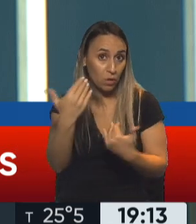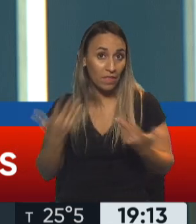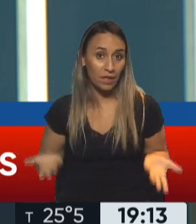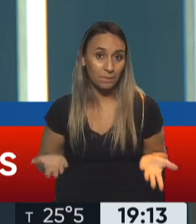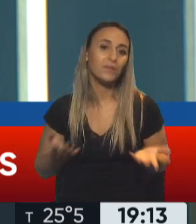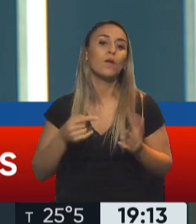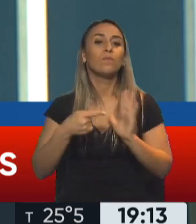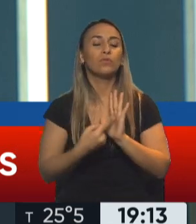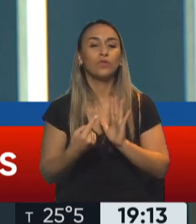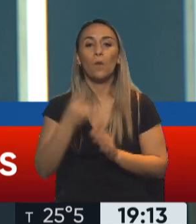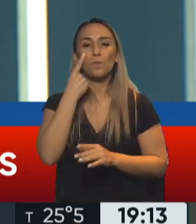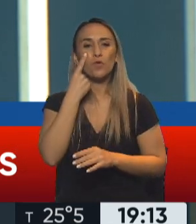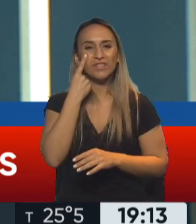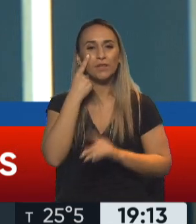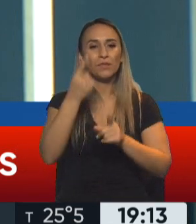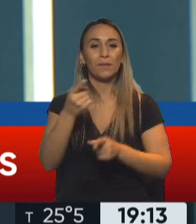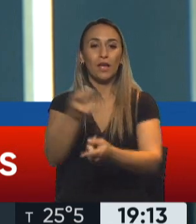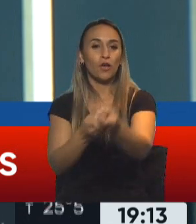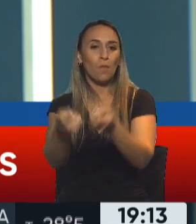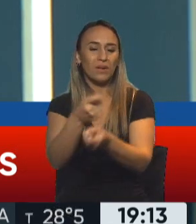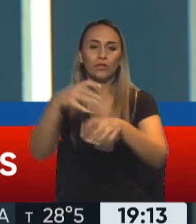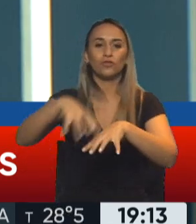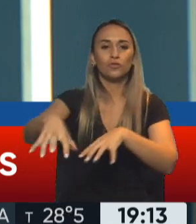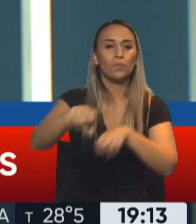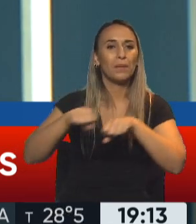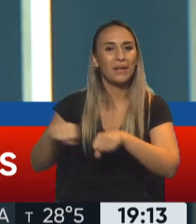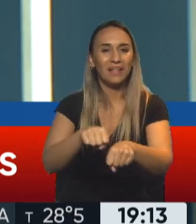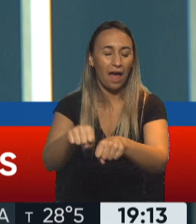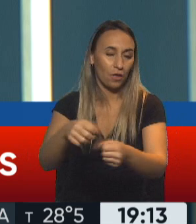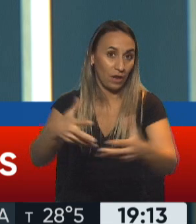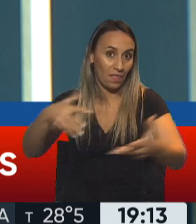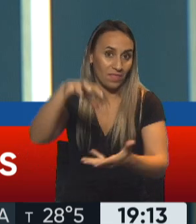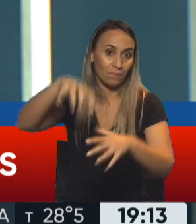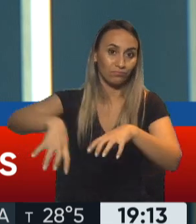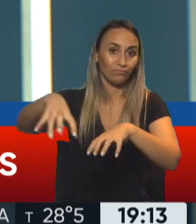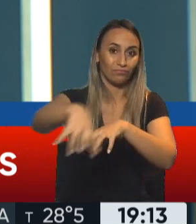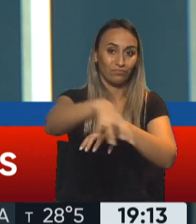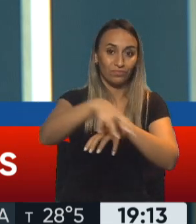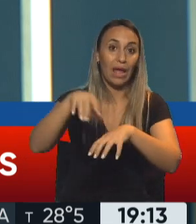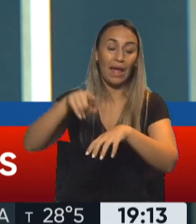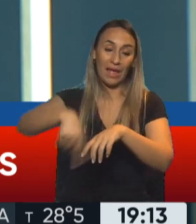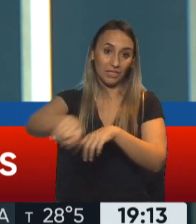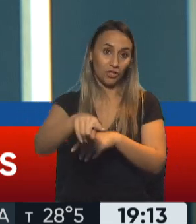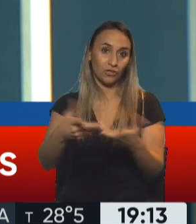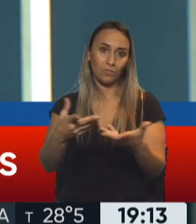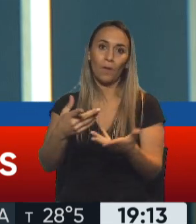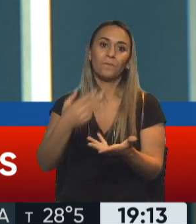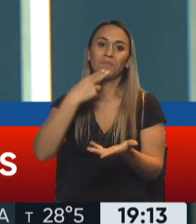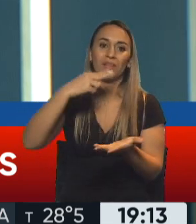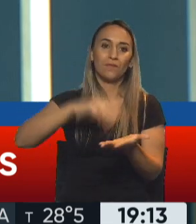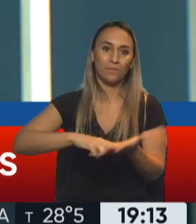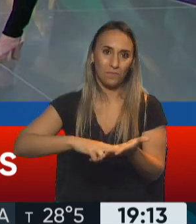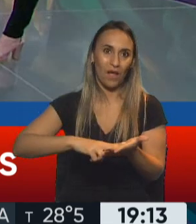tan cercana que tienen con los comercios, ni hablar con los supermercados, con las grandes superficies que son, te diría, los principales aportantes en